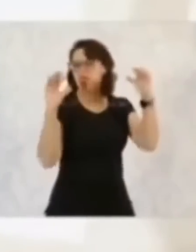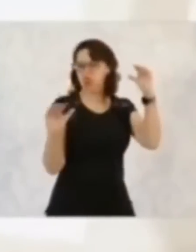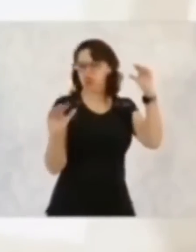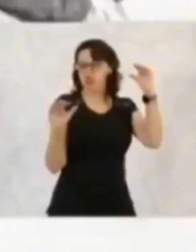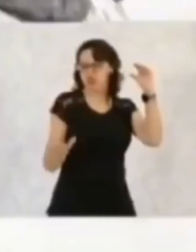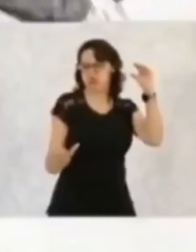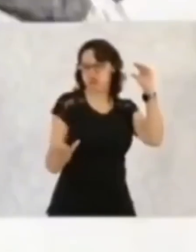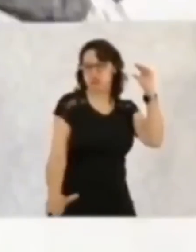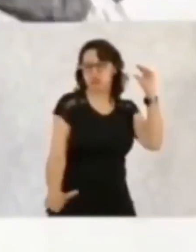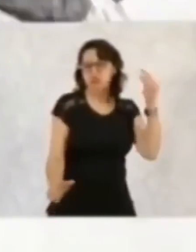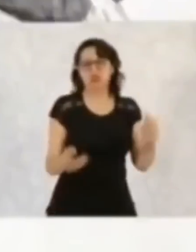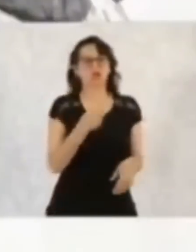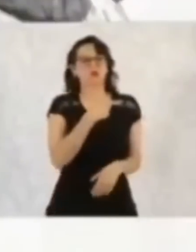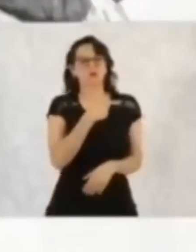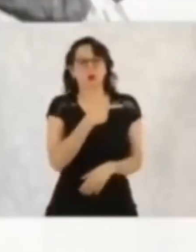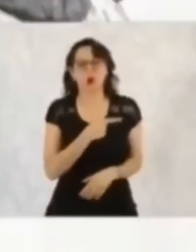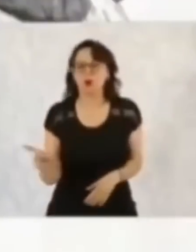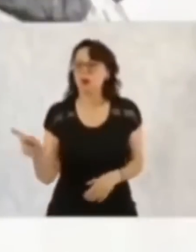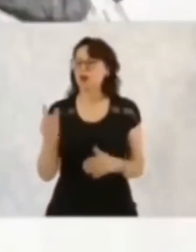crisis,